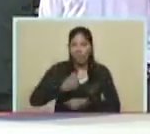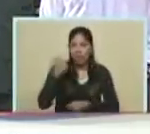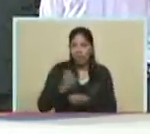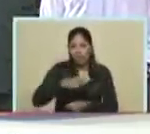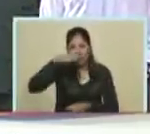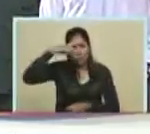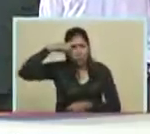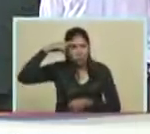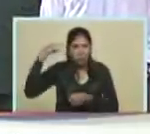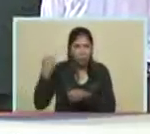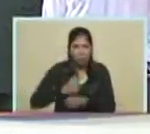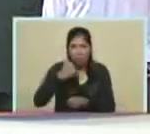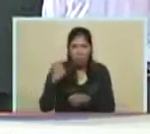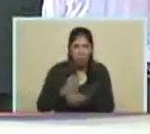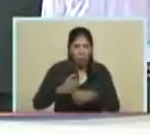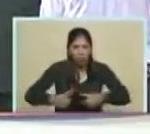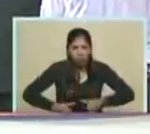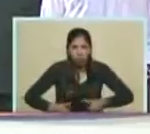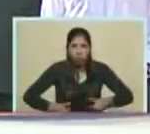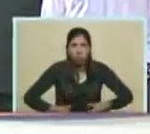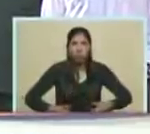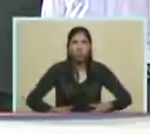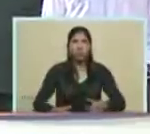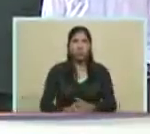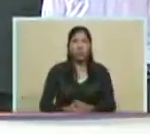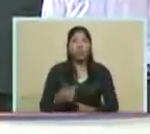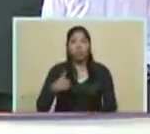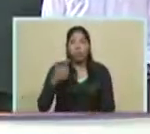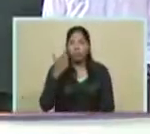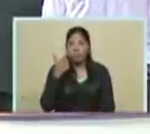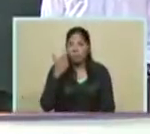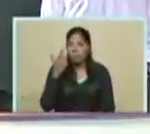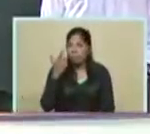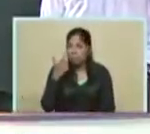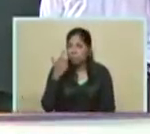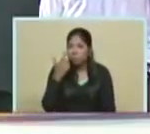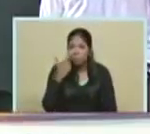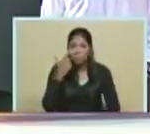trabajadores, trabajadoras. Estuve observando